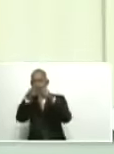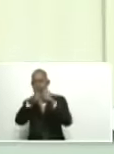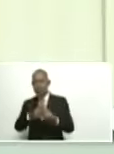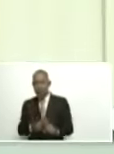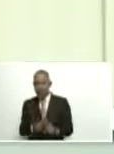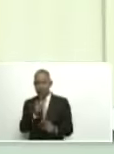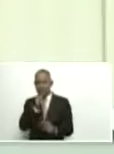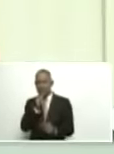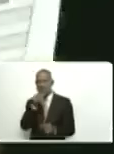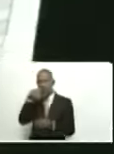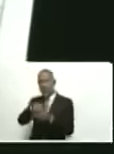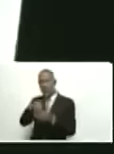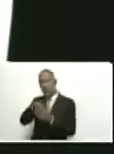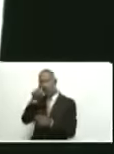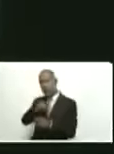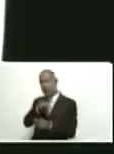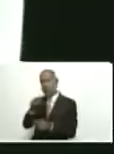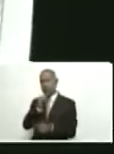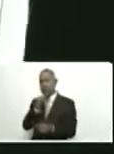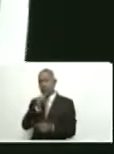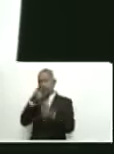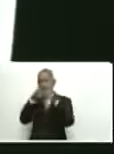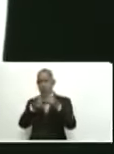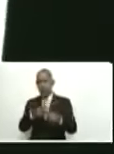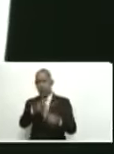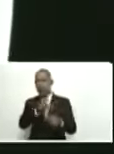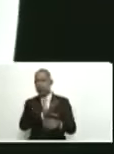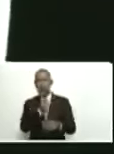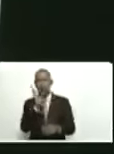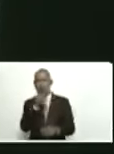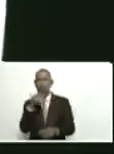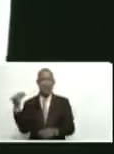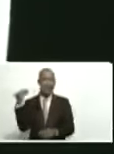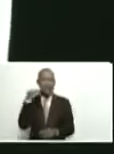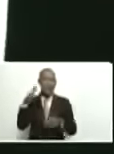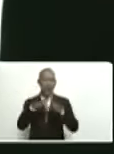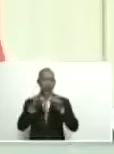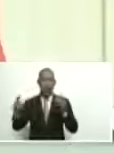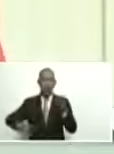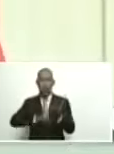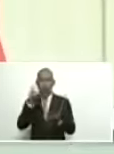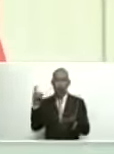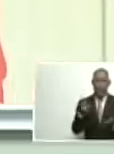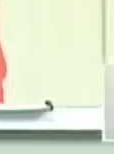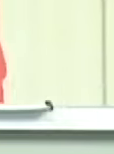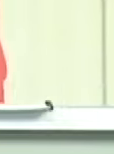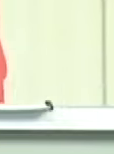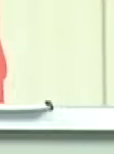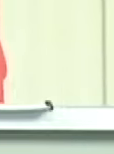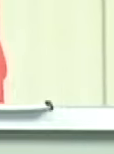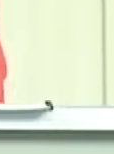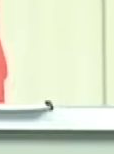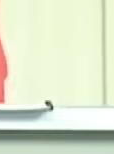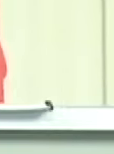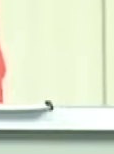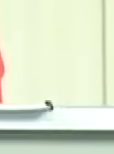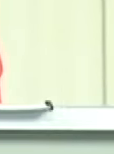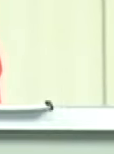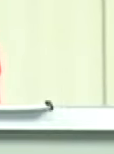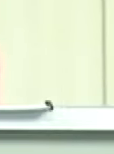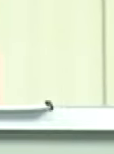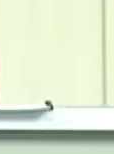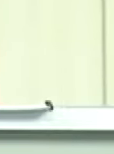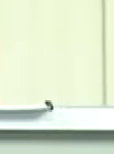la comisión electoral, todo mira perfecto, aquí no falla, no falta nada, no falla nada, todo es a tiempo